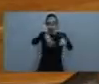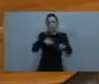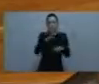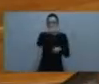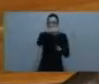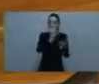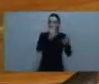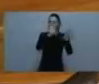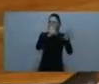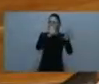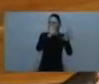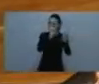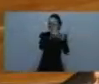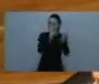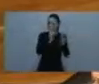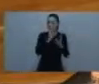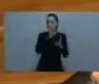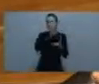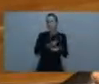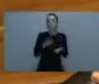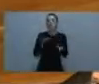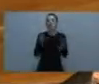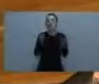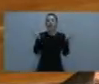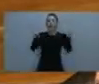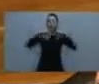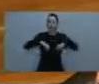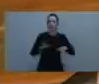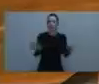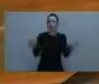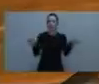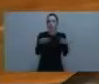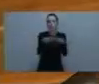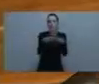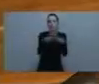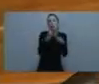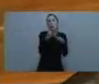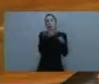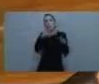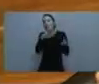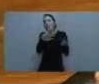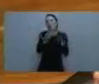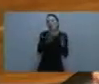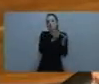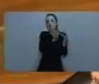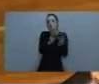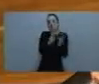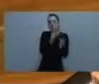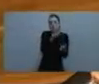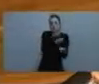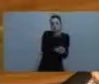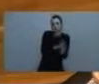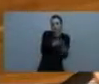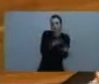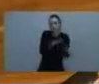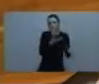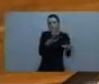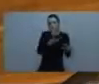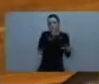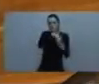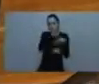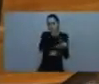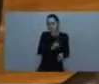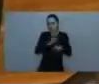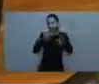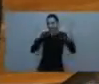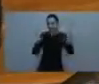no votan desde su reconciliación con Foro, han escogido un mal asunto. Pero bueno, eso debe formar parte de